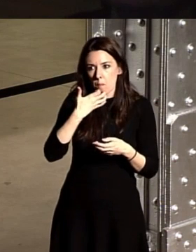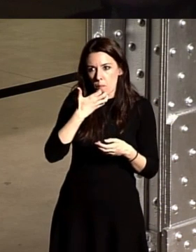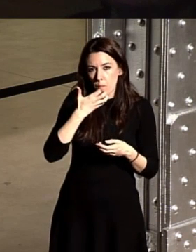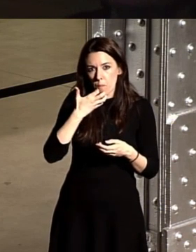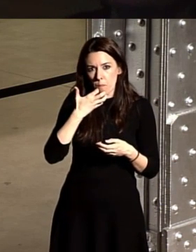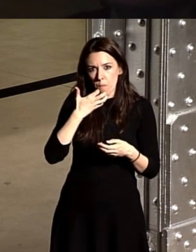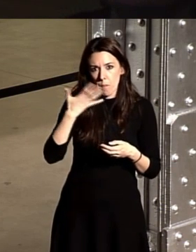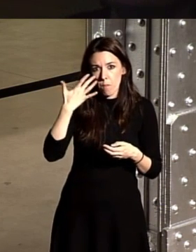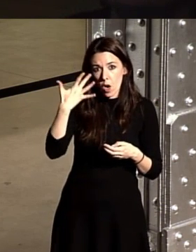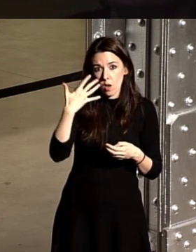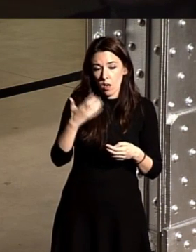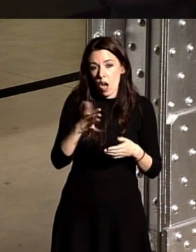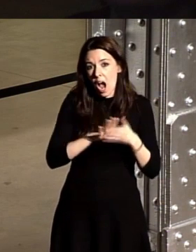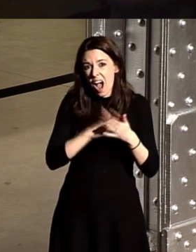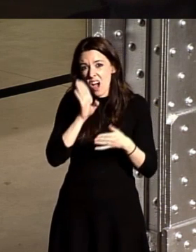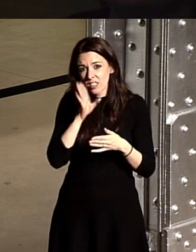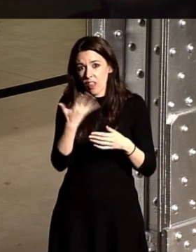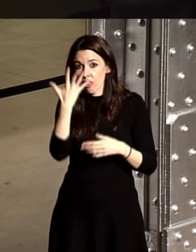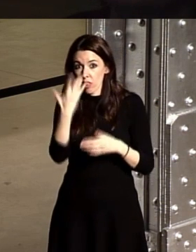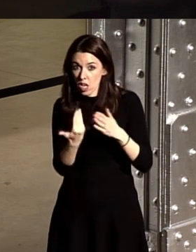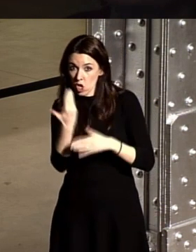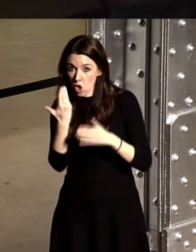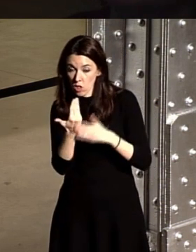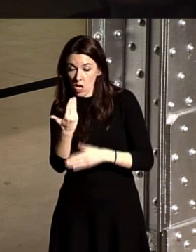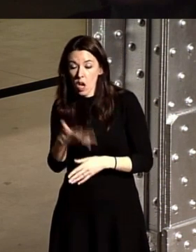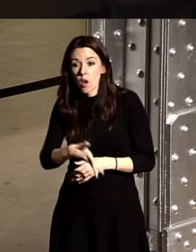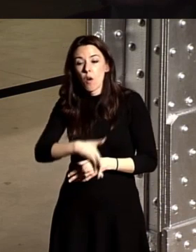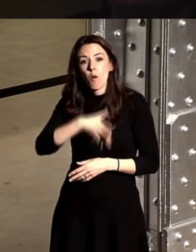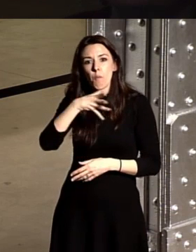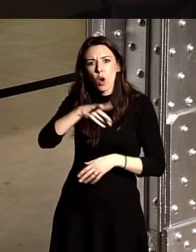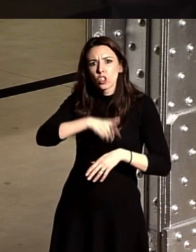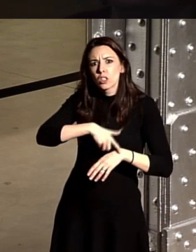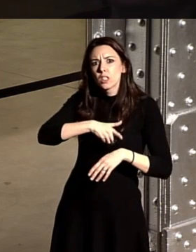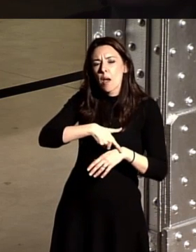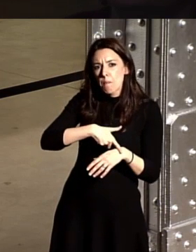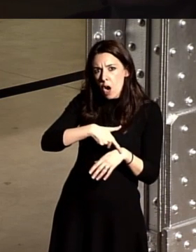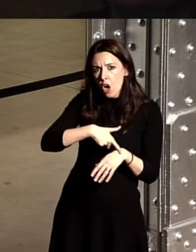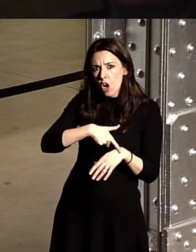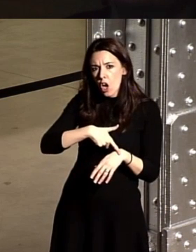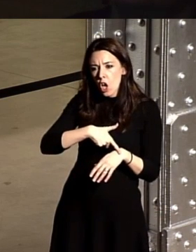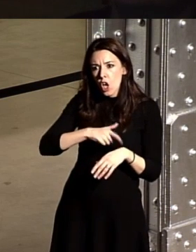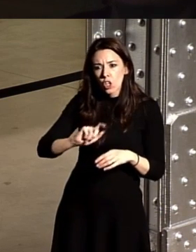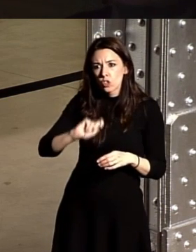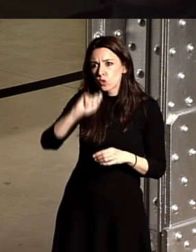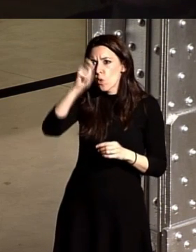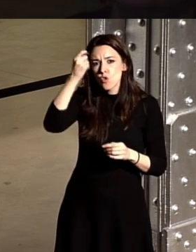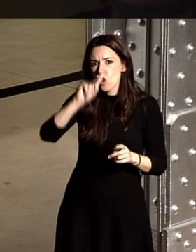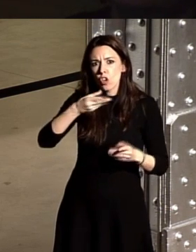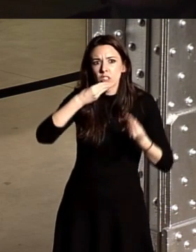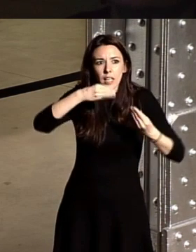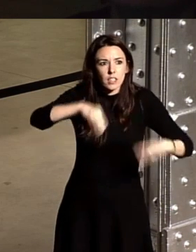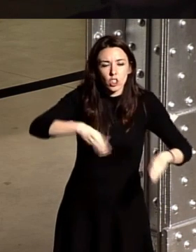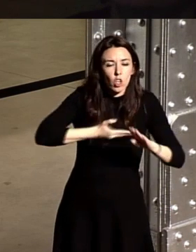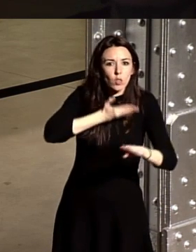de los 5 días que estamos hablando, y por la razón, por ejemplo, de tiempo, ¿no consigues hacer la historia por la que has